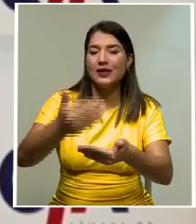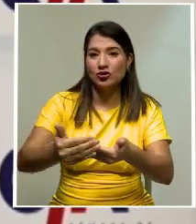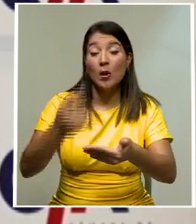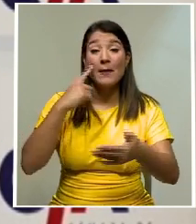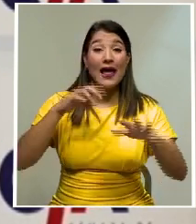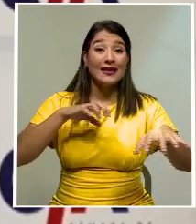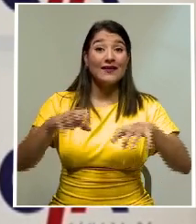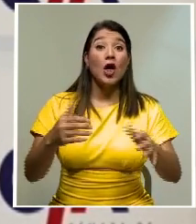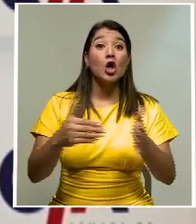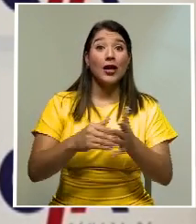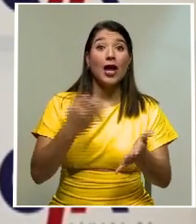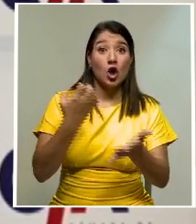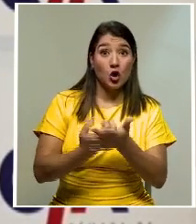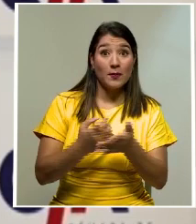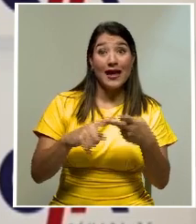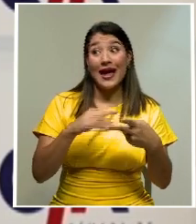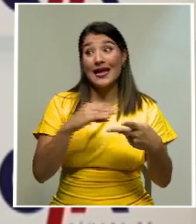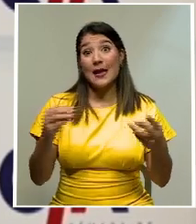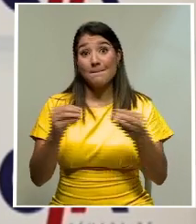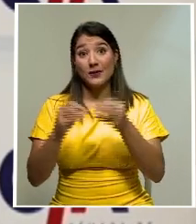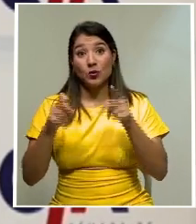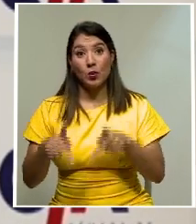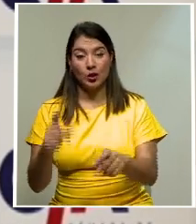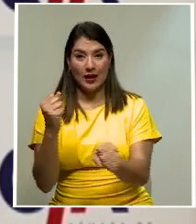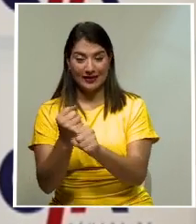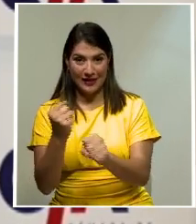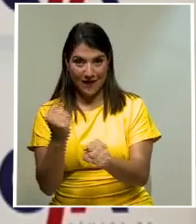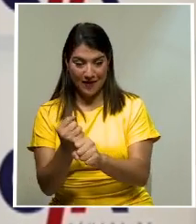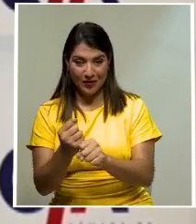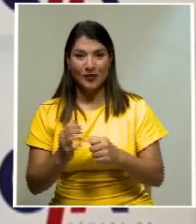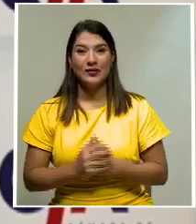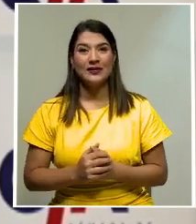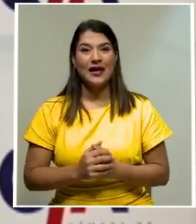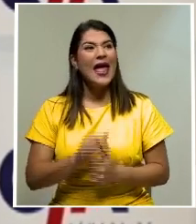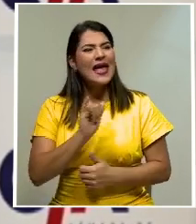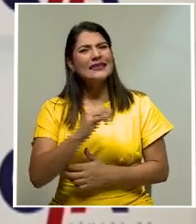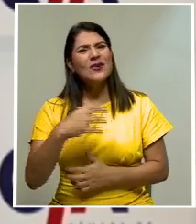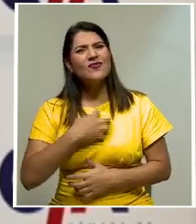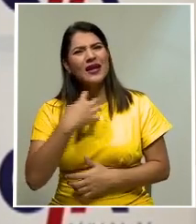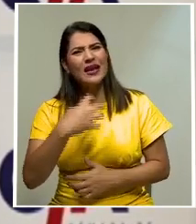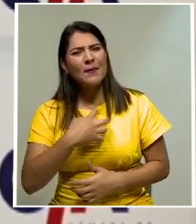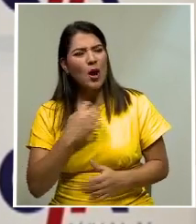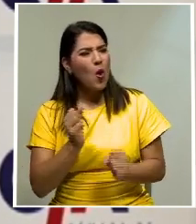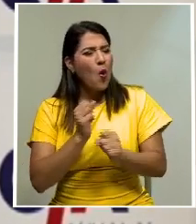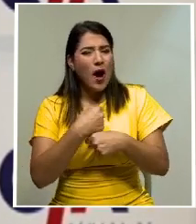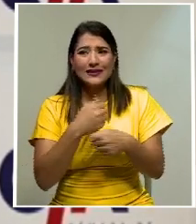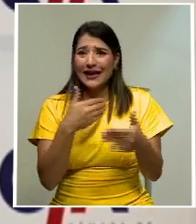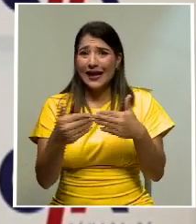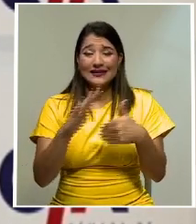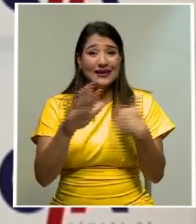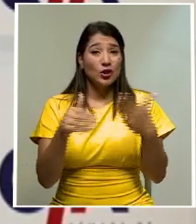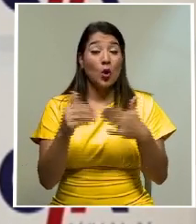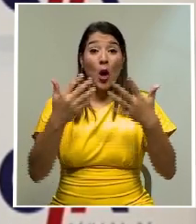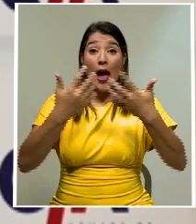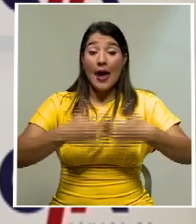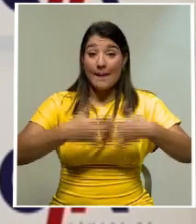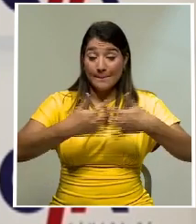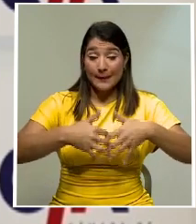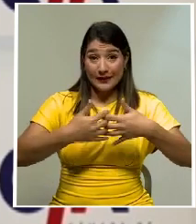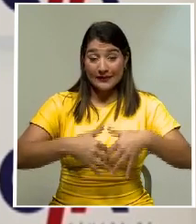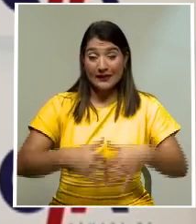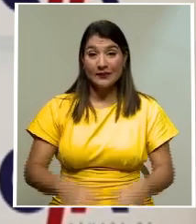reactivación económica y generación de empleo. Este particularmente es un reclamo de la mayoría de las empresas ubicadas en el régimen